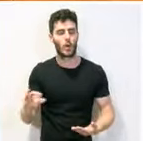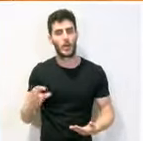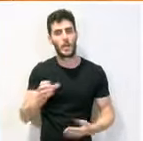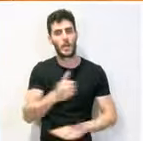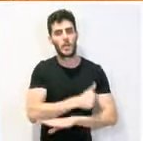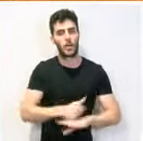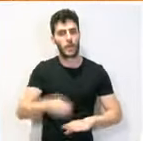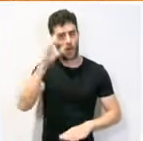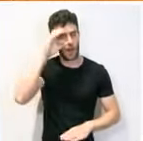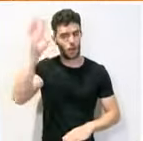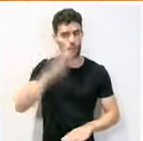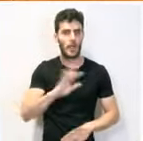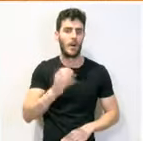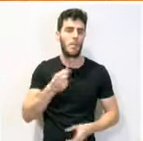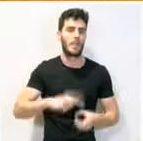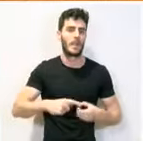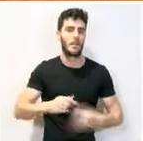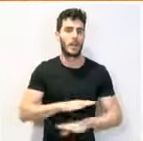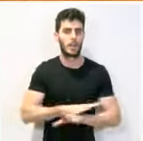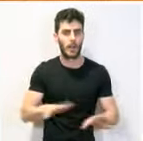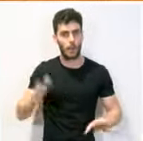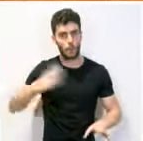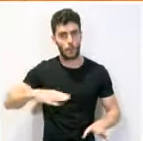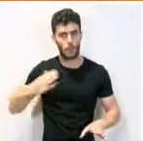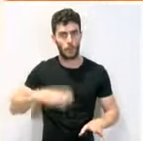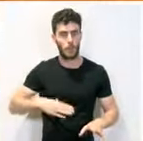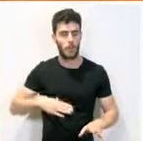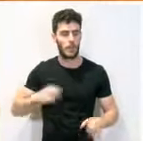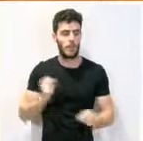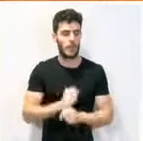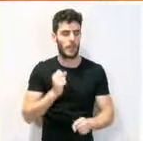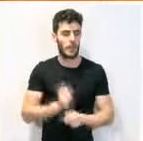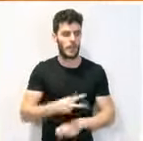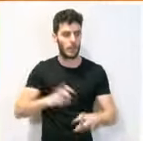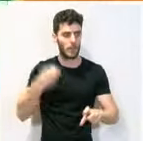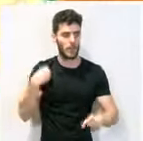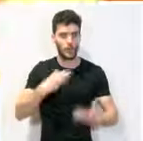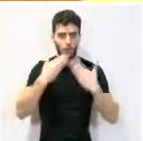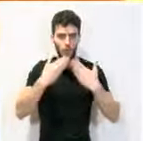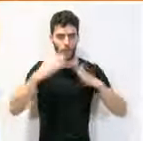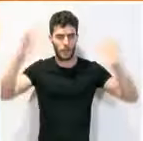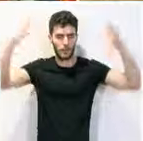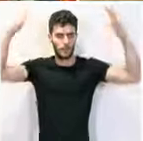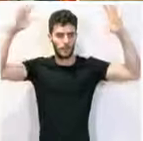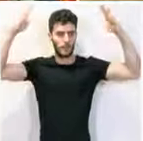estos no serán. Que sean, por favor, trabajemos en esa línea. Muchas gracias.